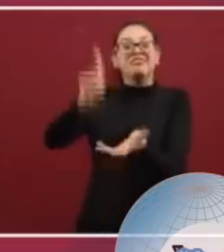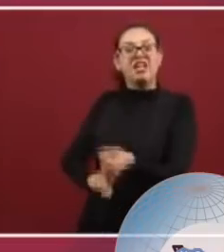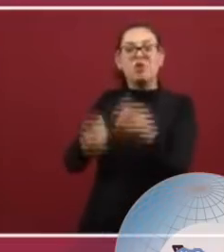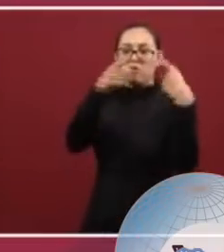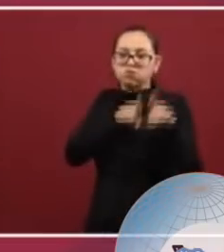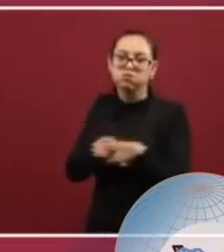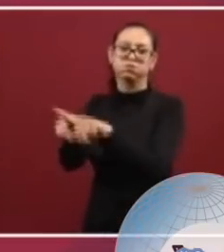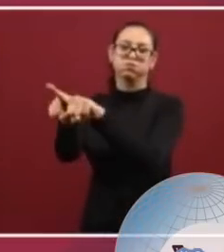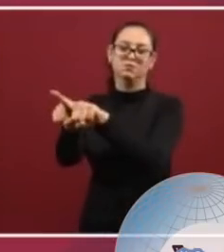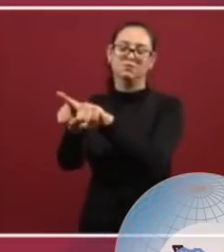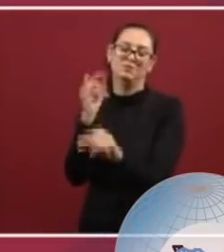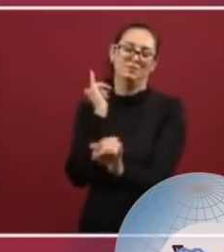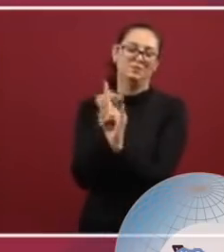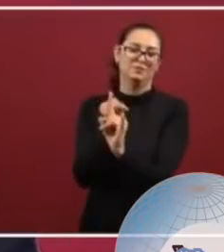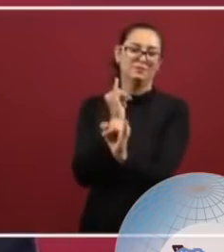vamos